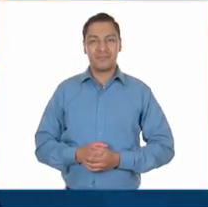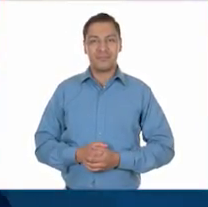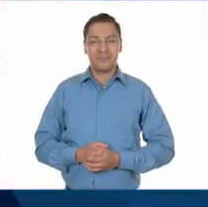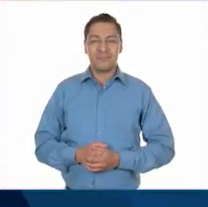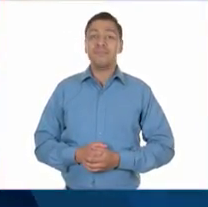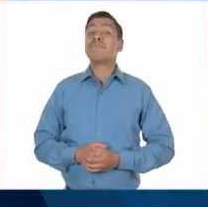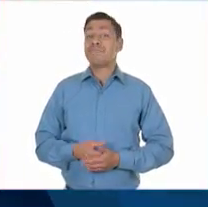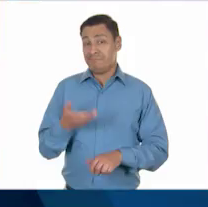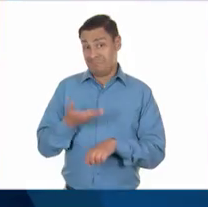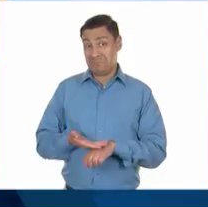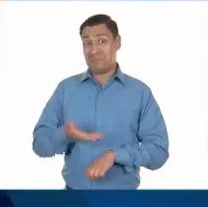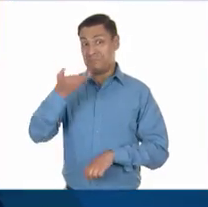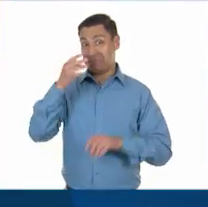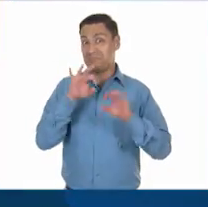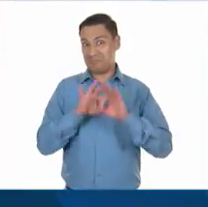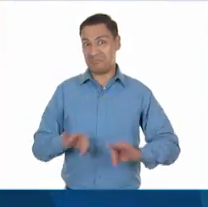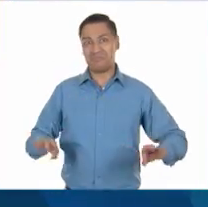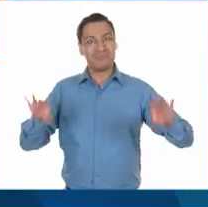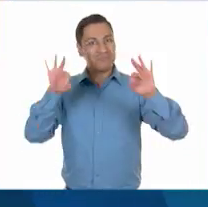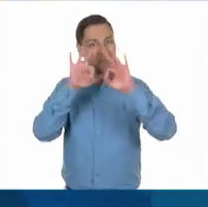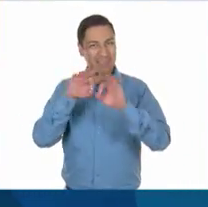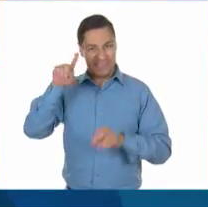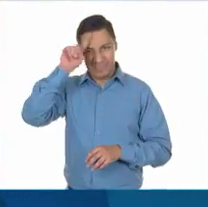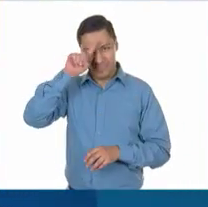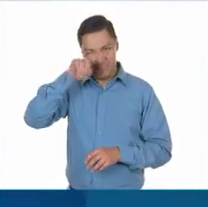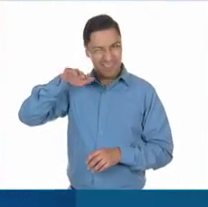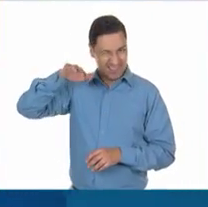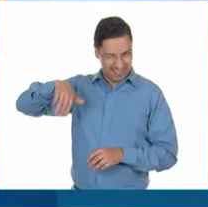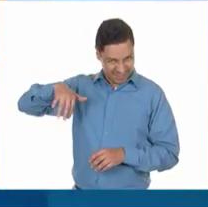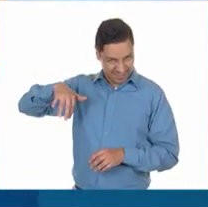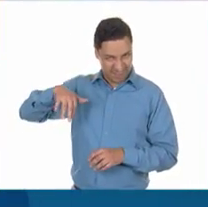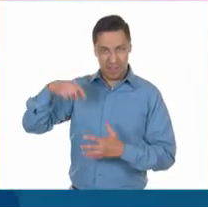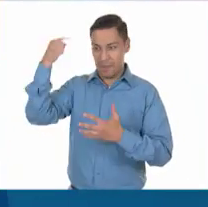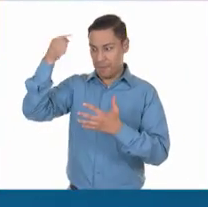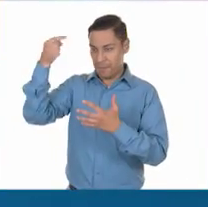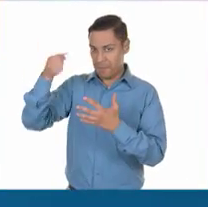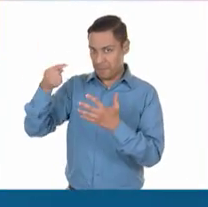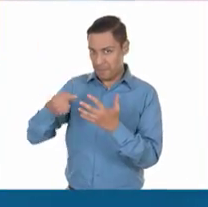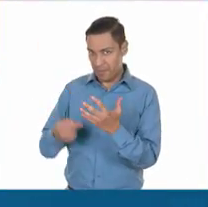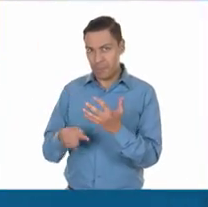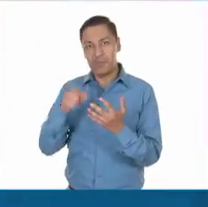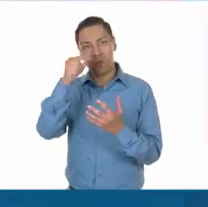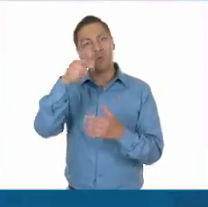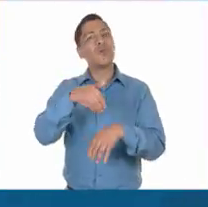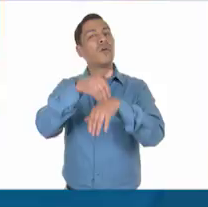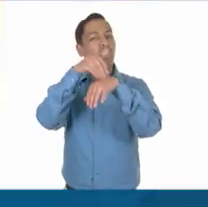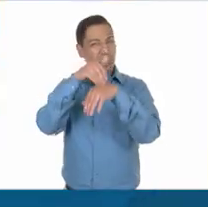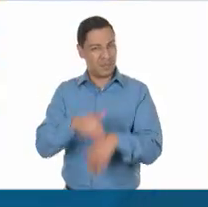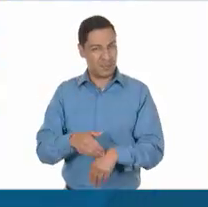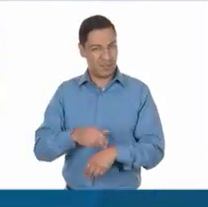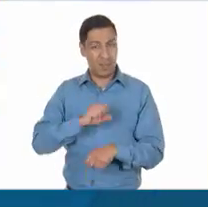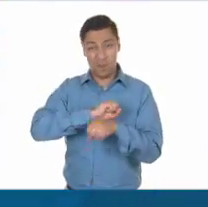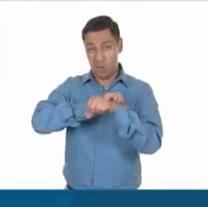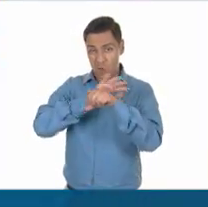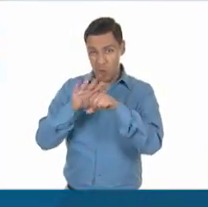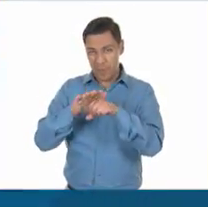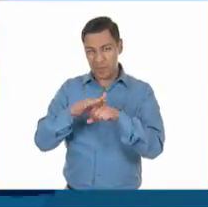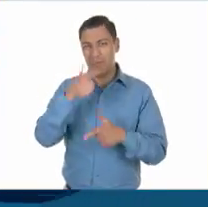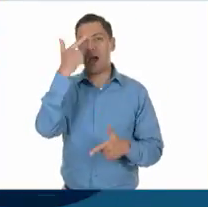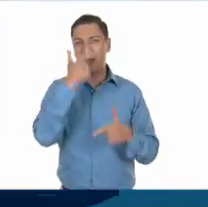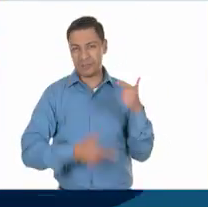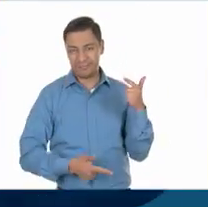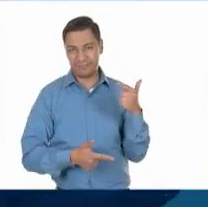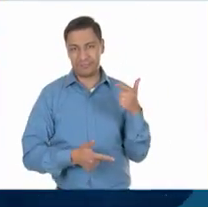Es muy importante continuar con las recomendaciones para evitar contagios de COVID. Trata de